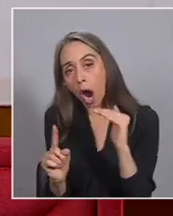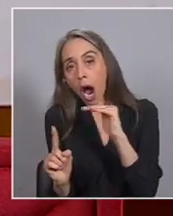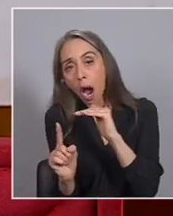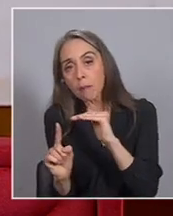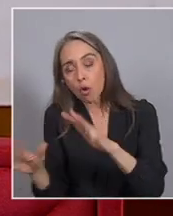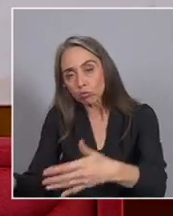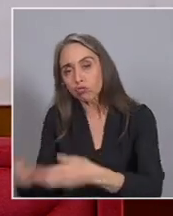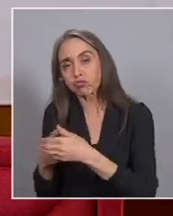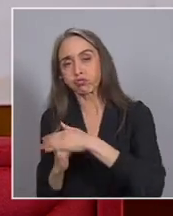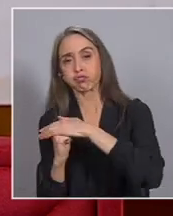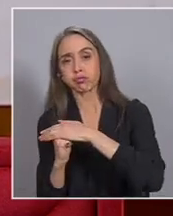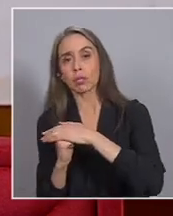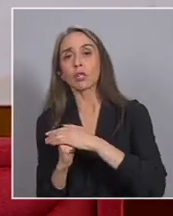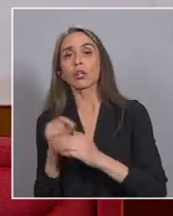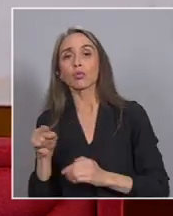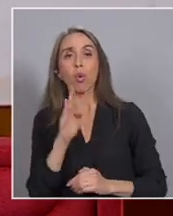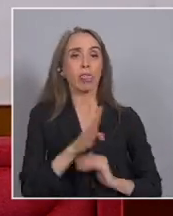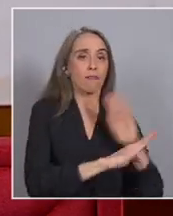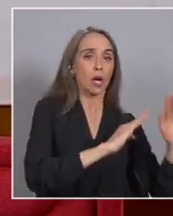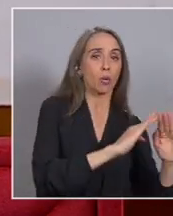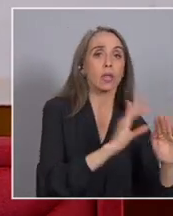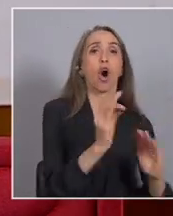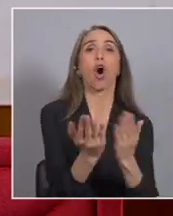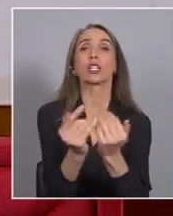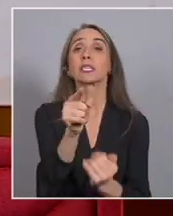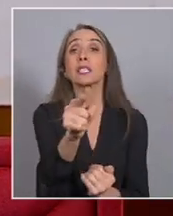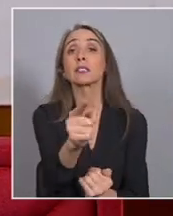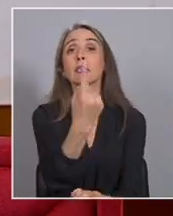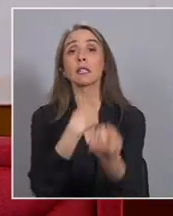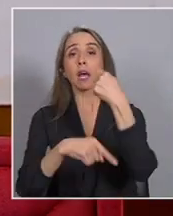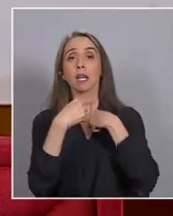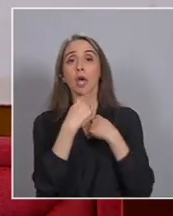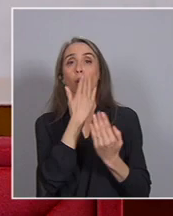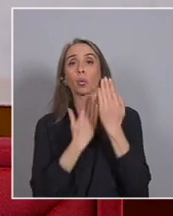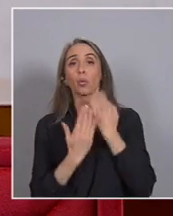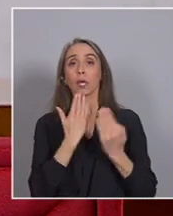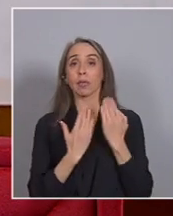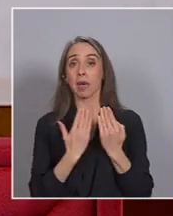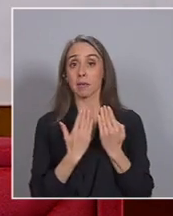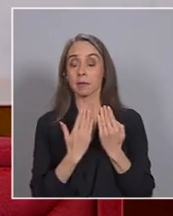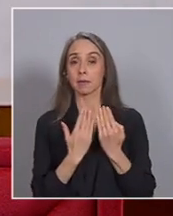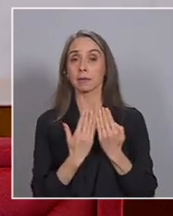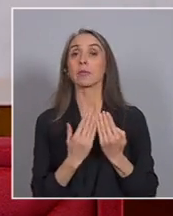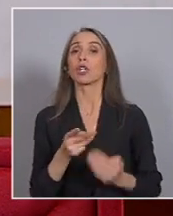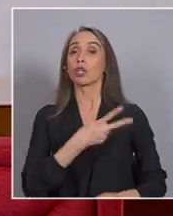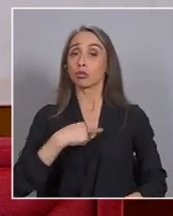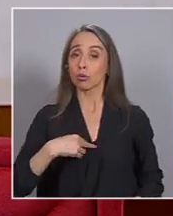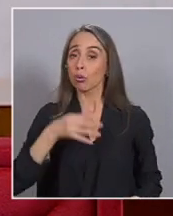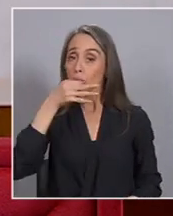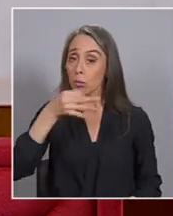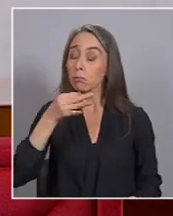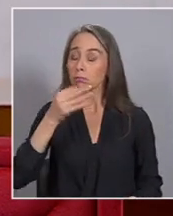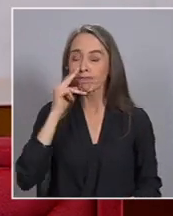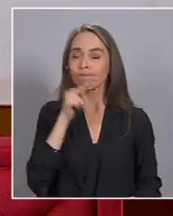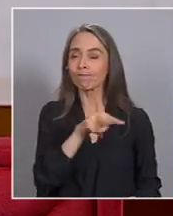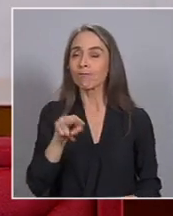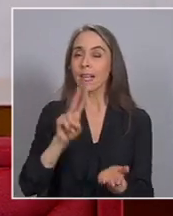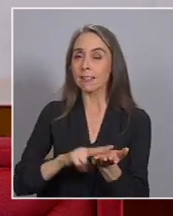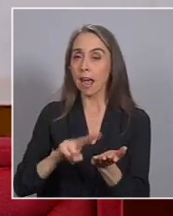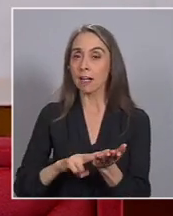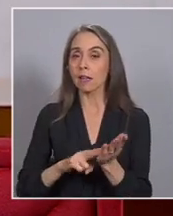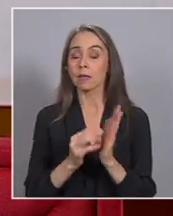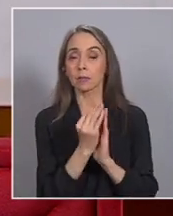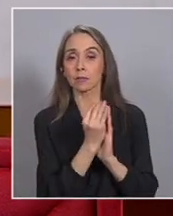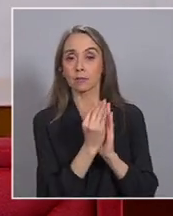sostiene cuando debes cuidar o cuando requieres que te cuiden. En esto somos realistas. Vamos a